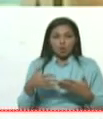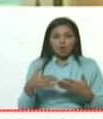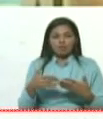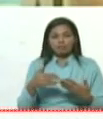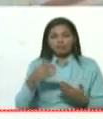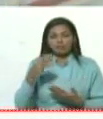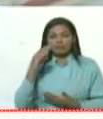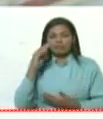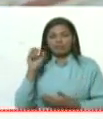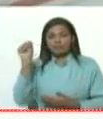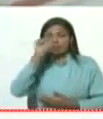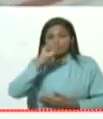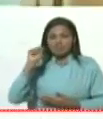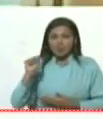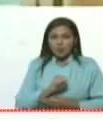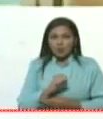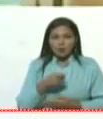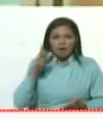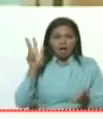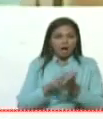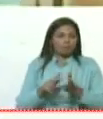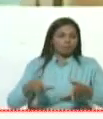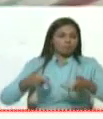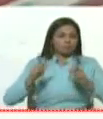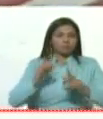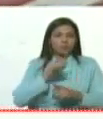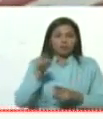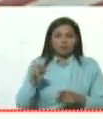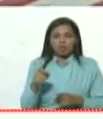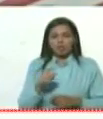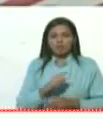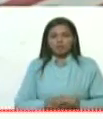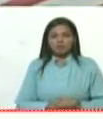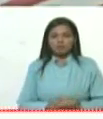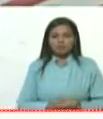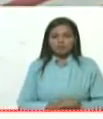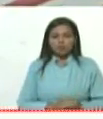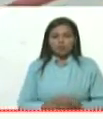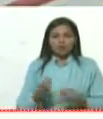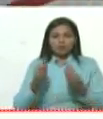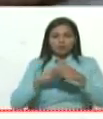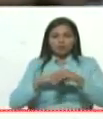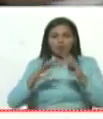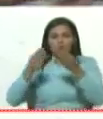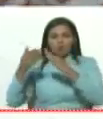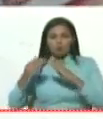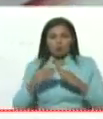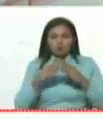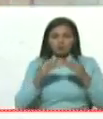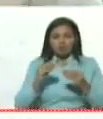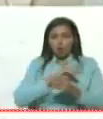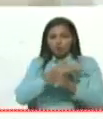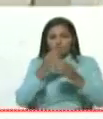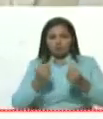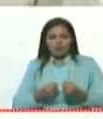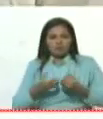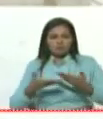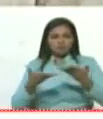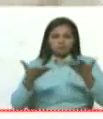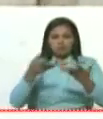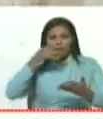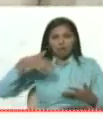150.000 millones de bolívares aprobado de inmediato para ustedes. Poder Popular, consejos comunales. Todo el poder para el pueblo.